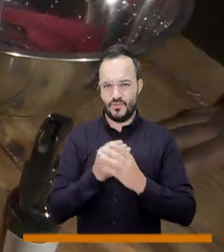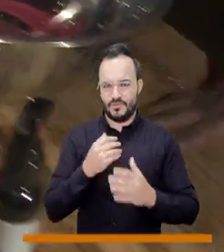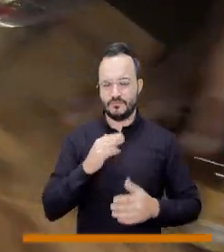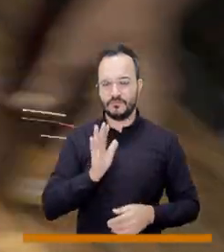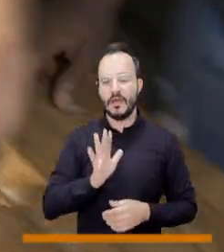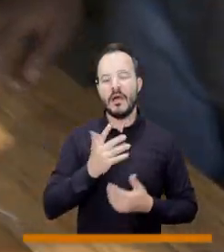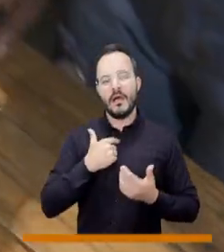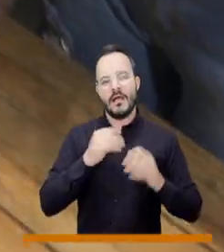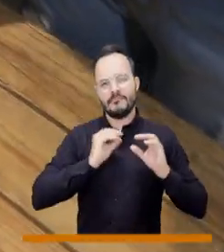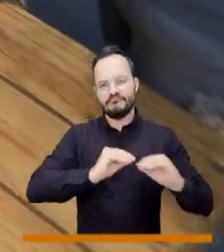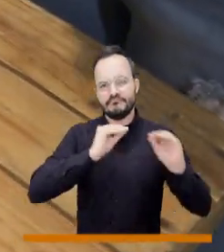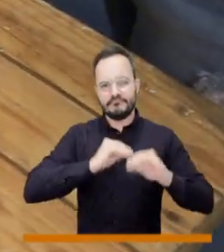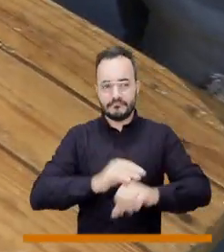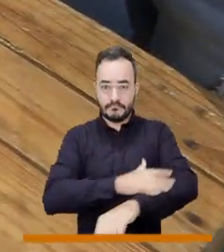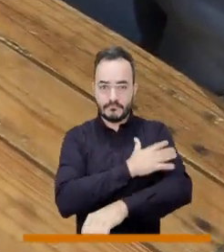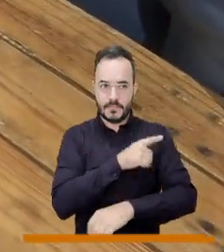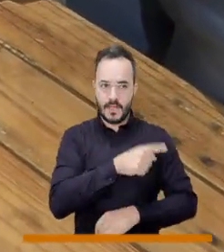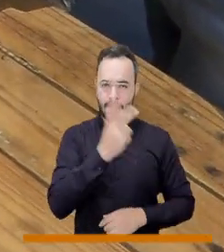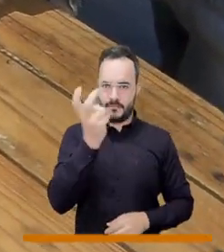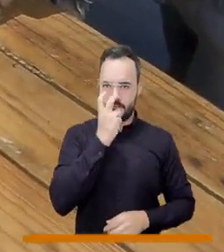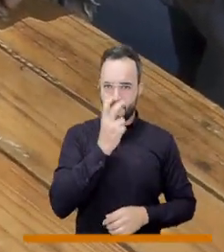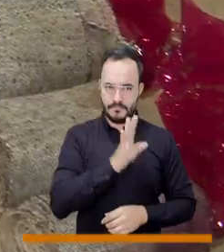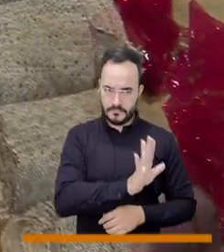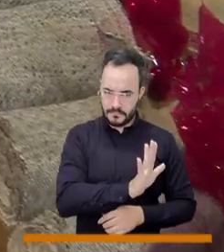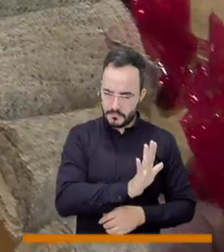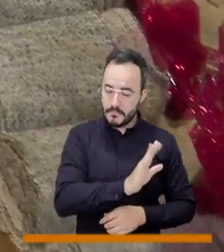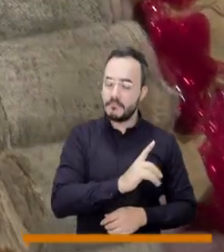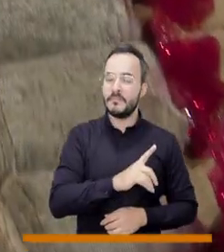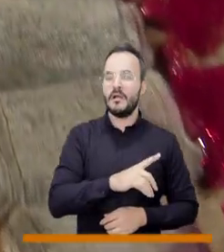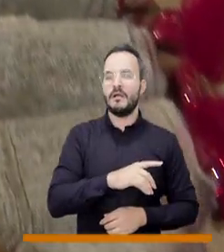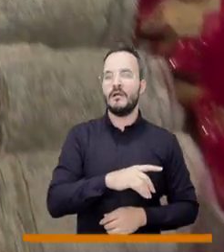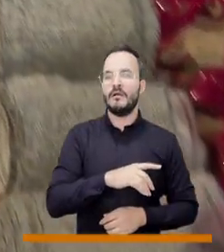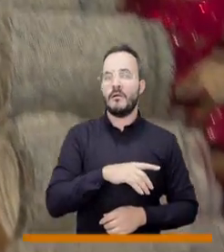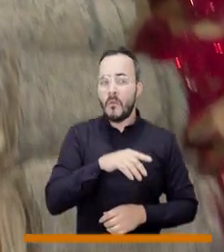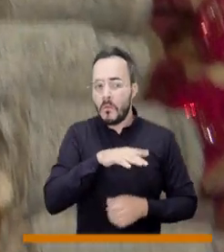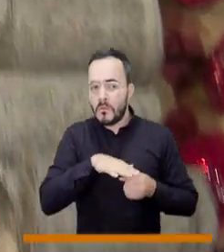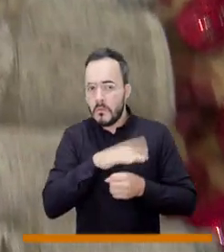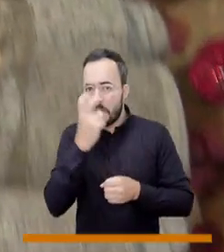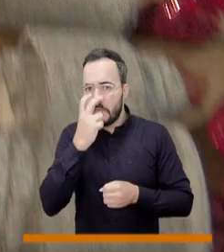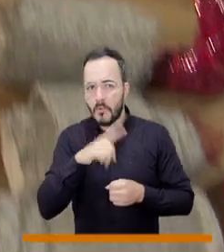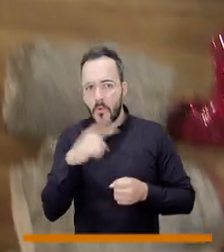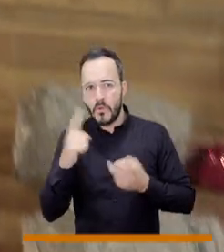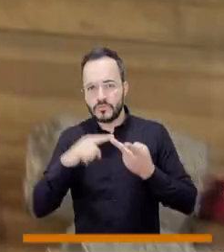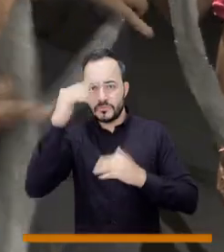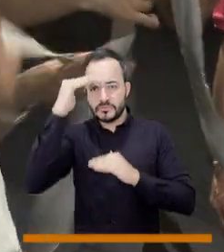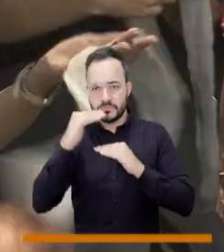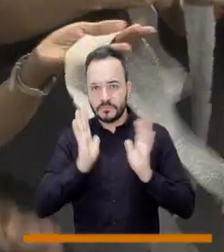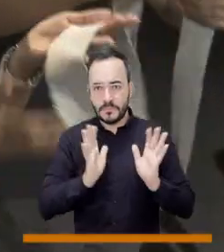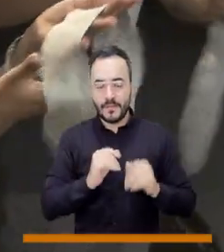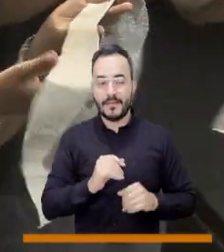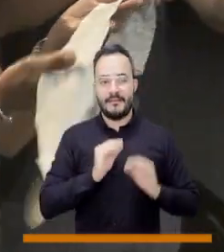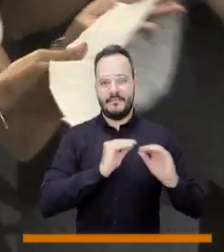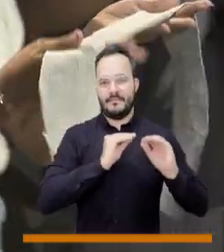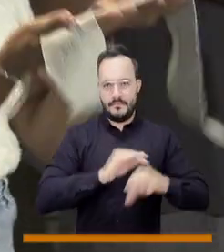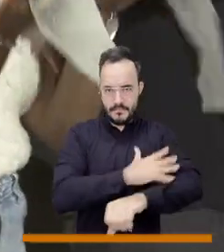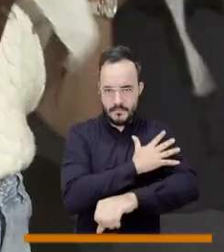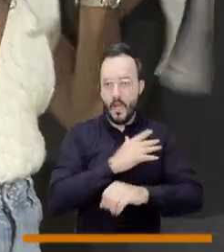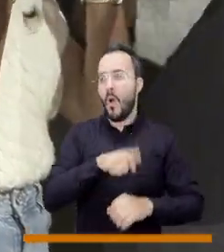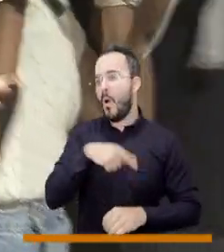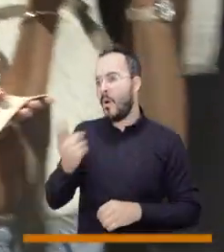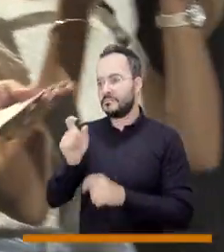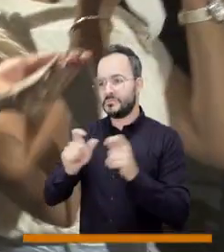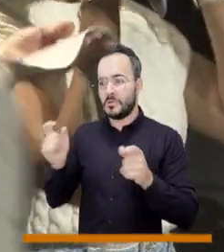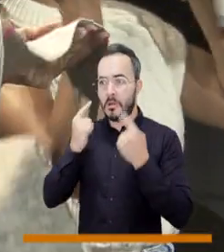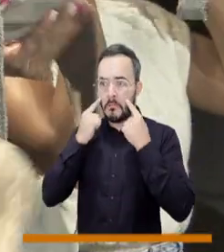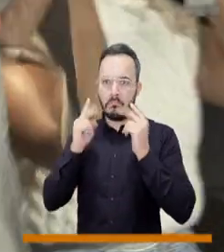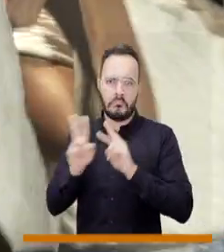inclusión es sensibilizar tanto a las personas invidentes o a las personas que tienen una condición de de de visión como a las